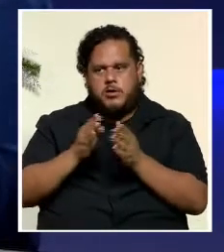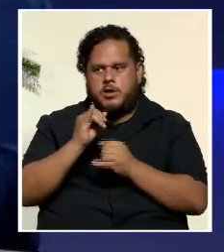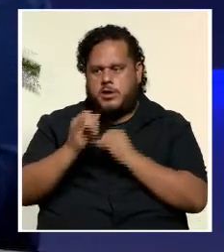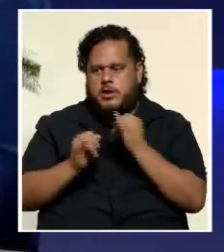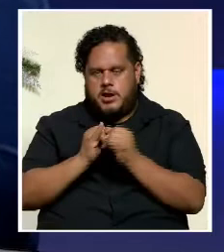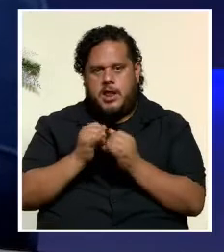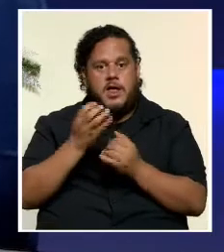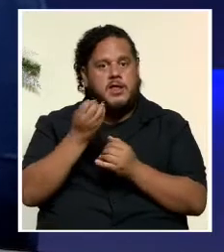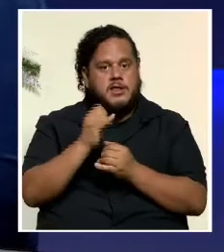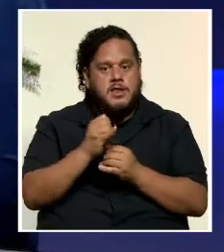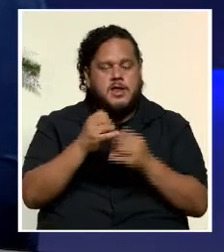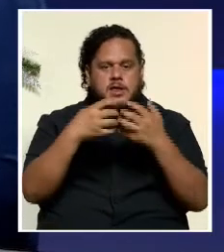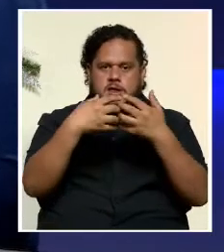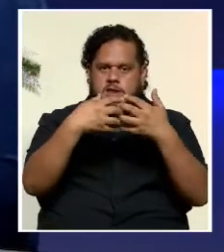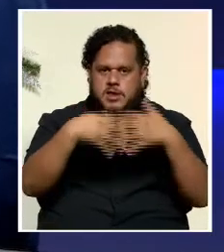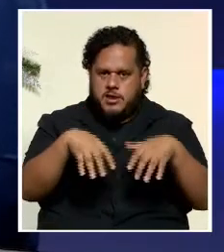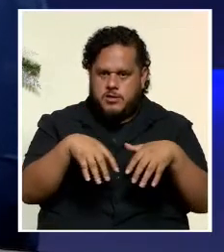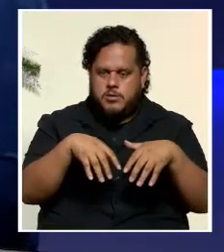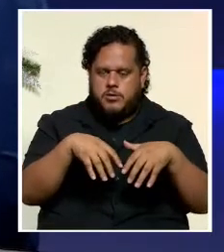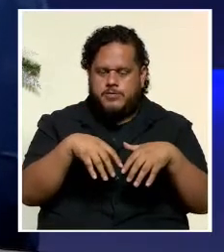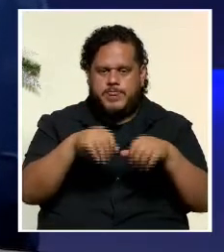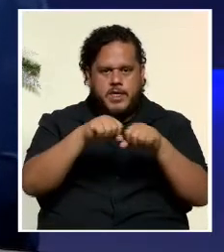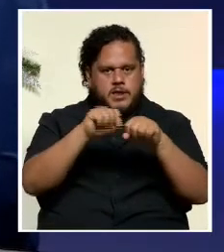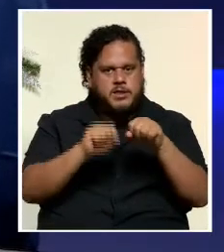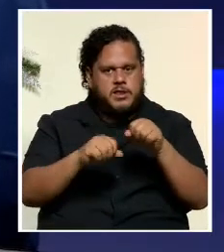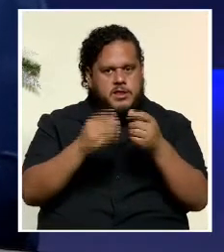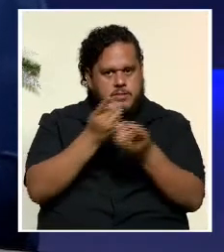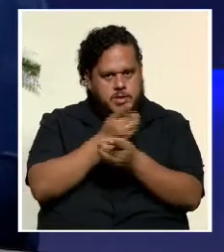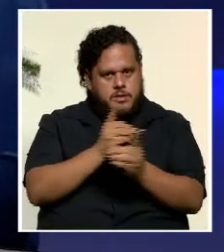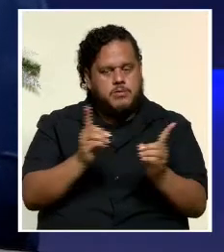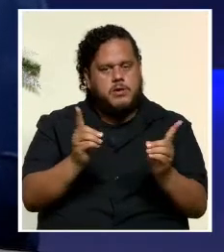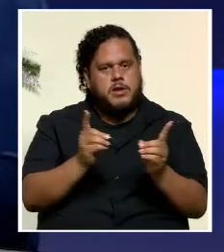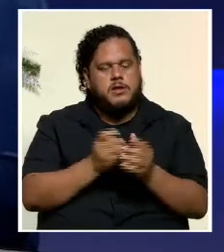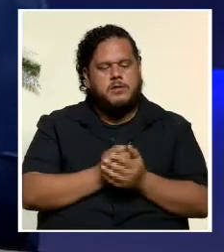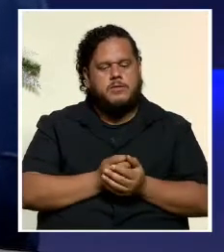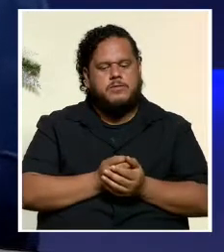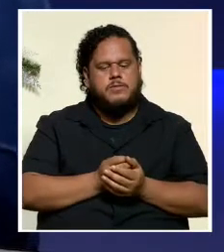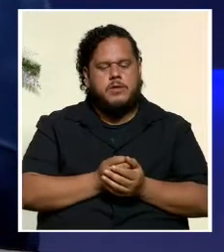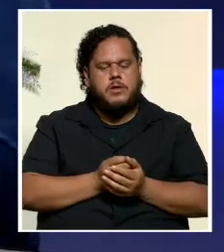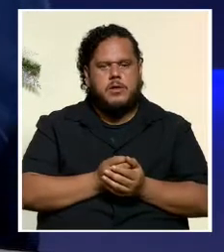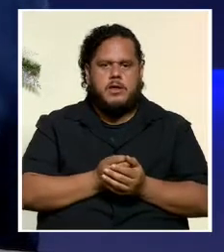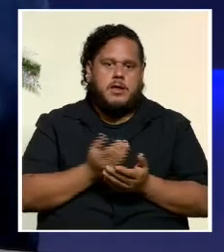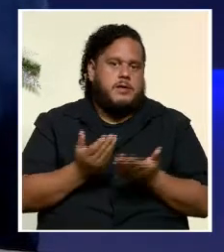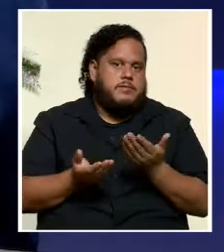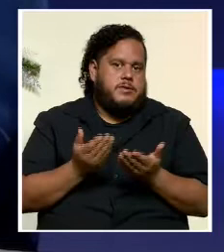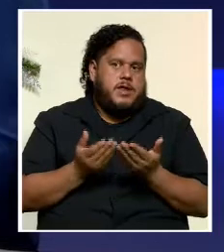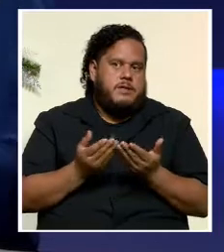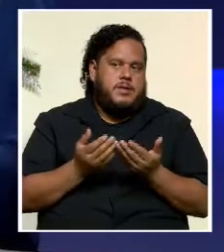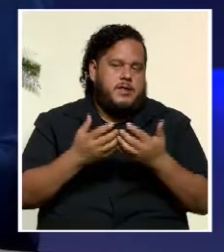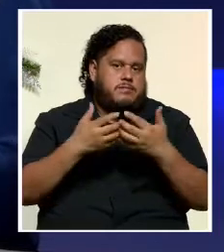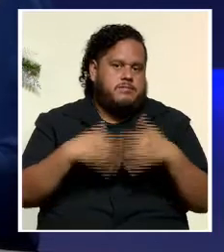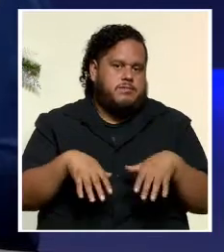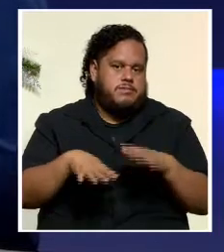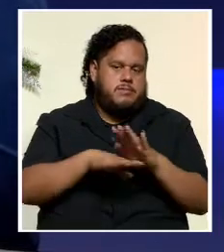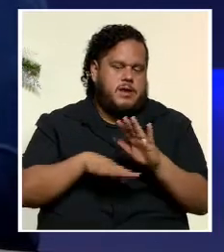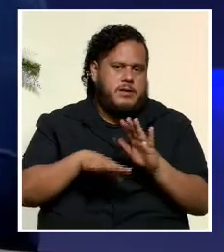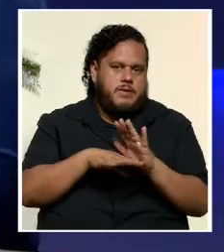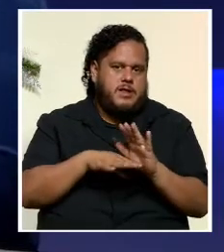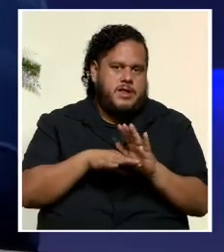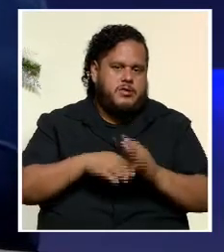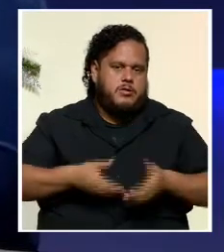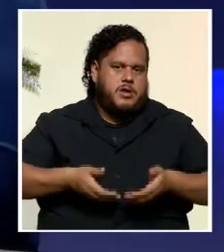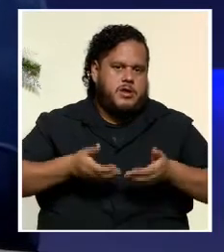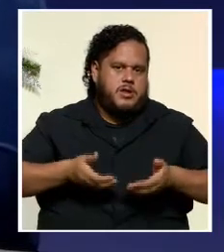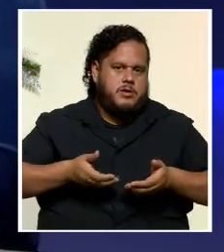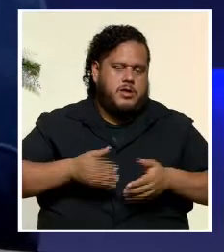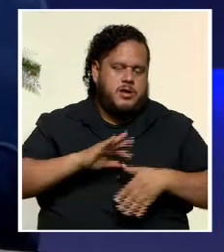resquebraja el sistema democrático, muy probablemente se caiga la base sobre la que se sostienen